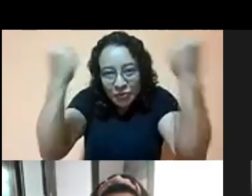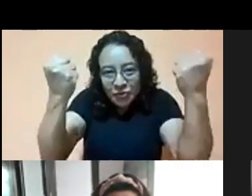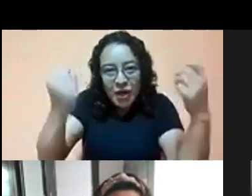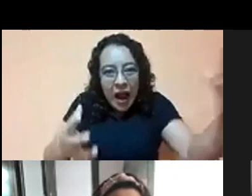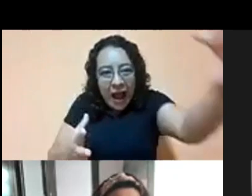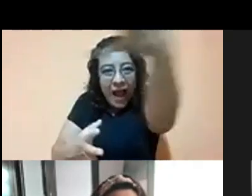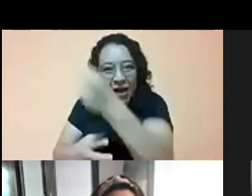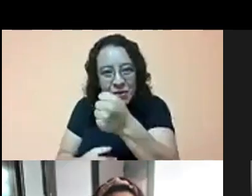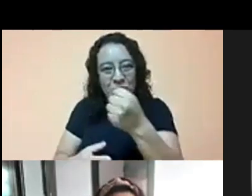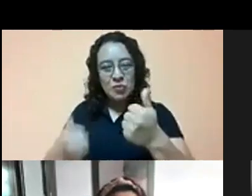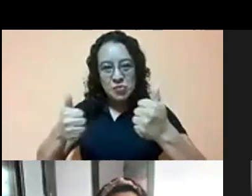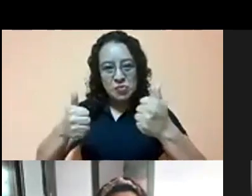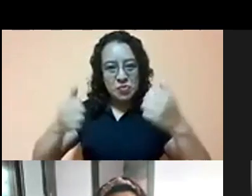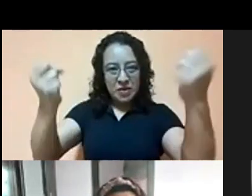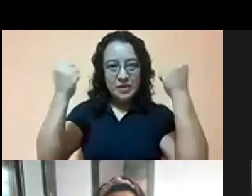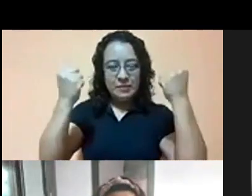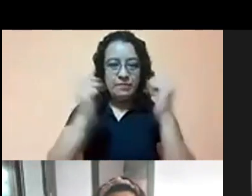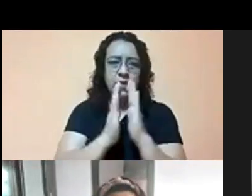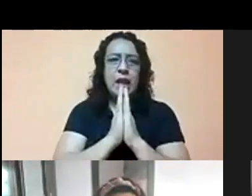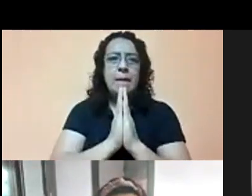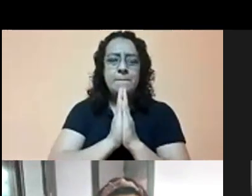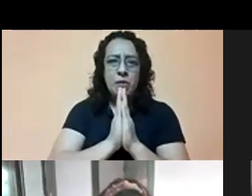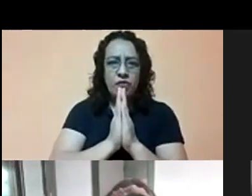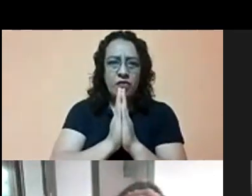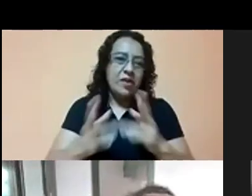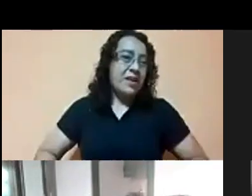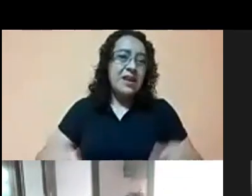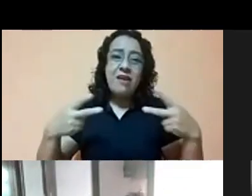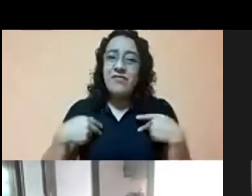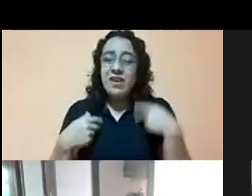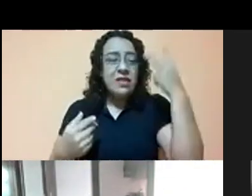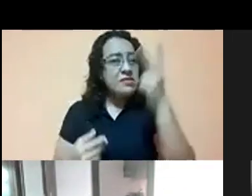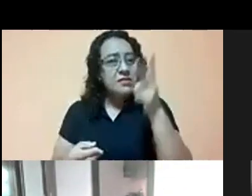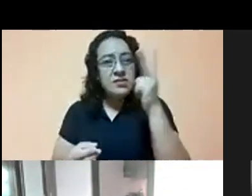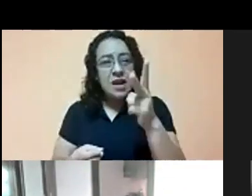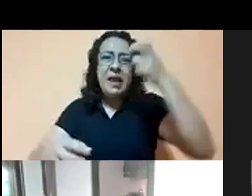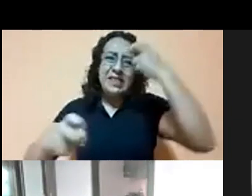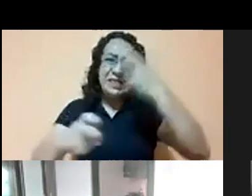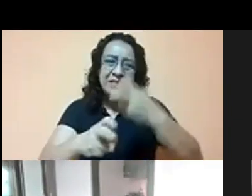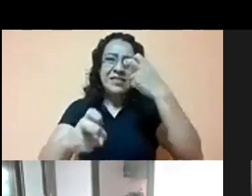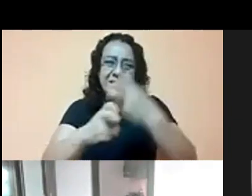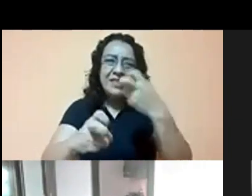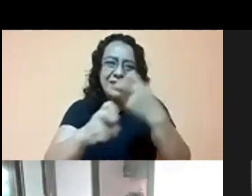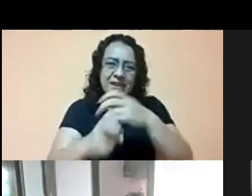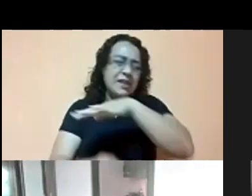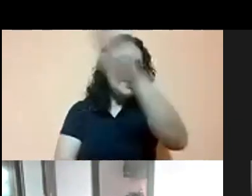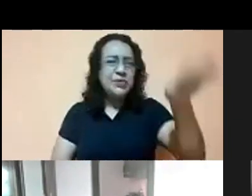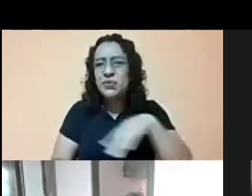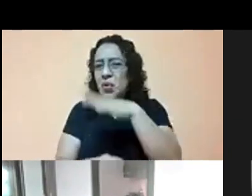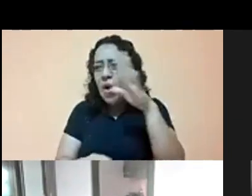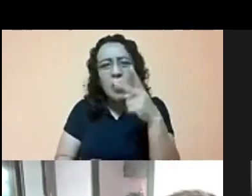alcanzarlo. Entonces, por favor, si en la vida siempre vamos a encontrar diferentes dificultades. Todos